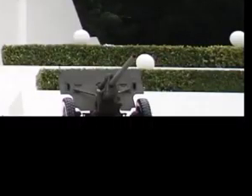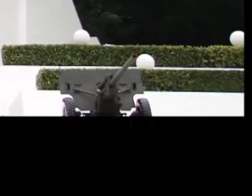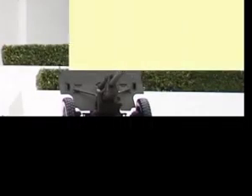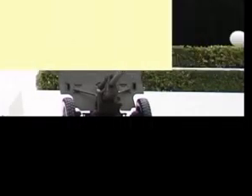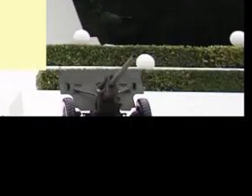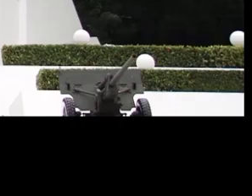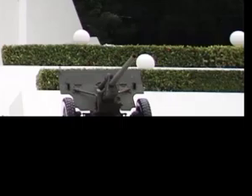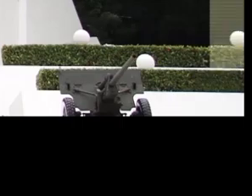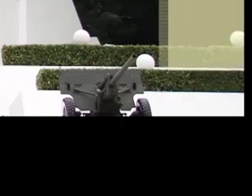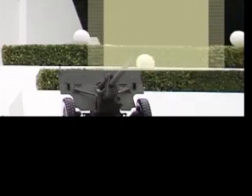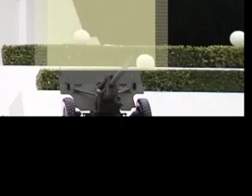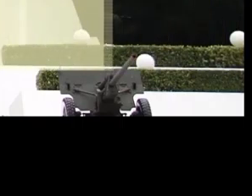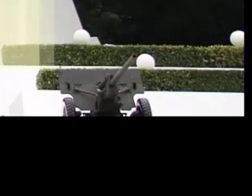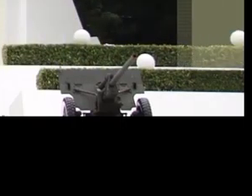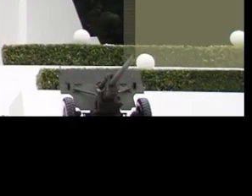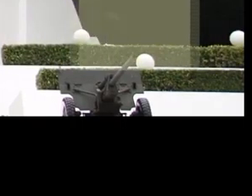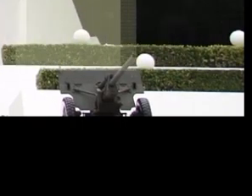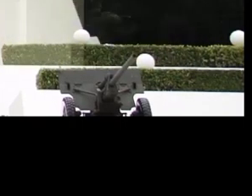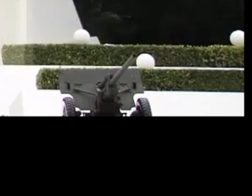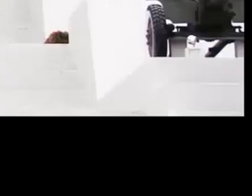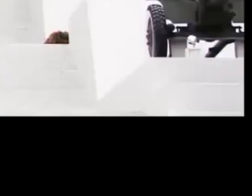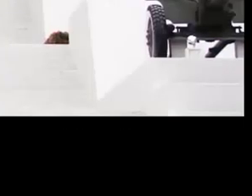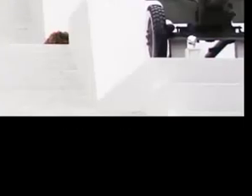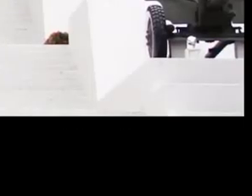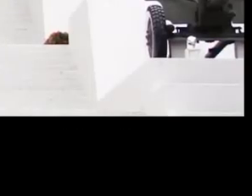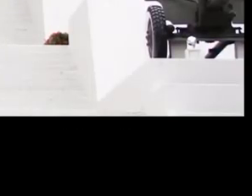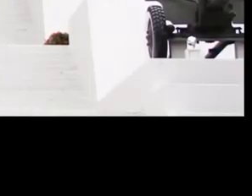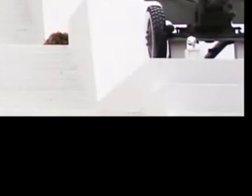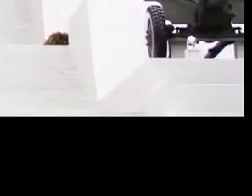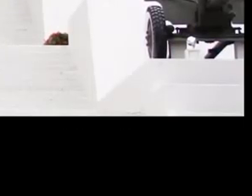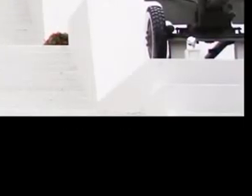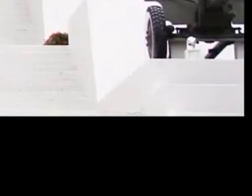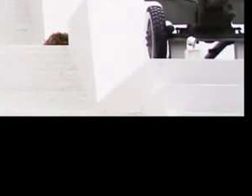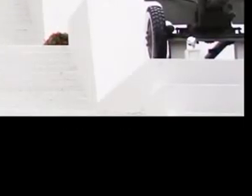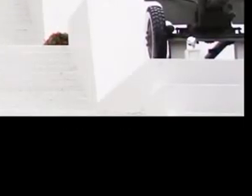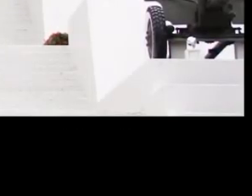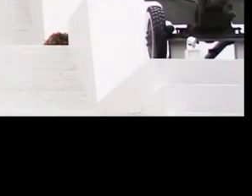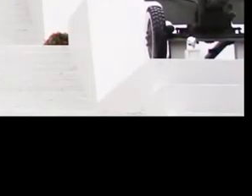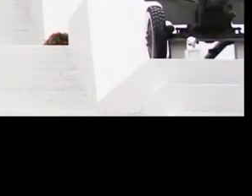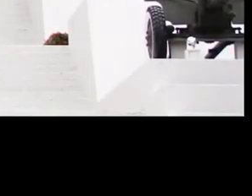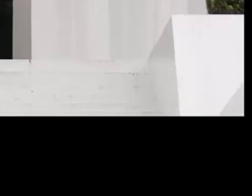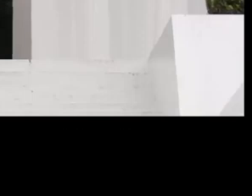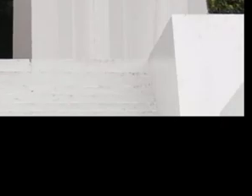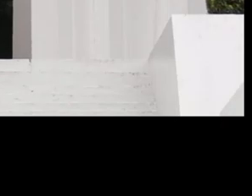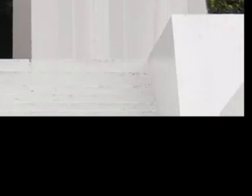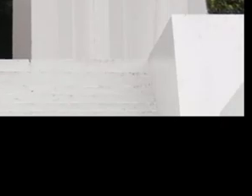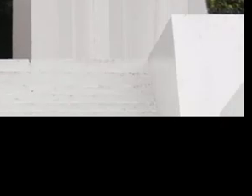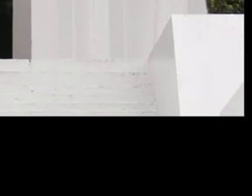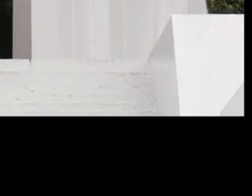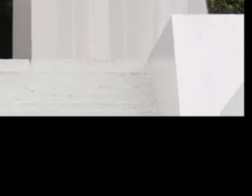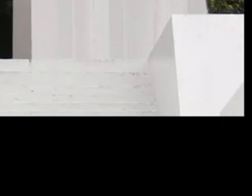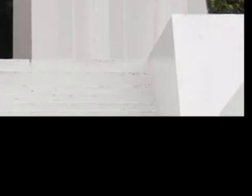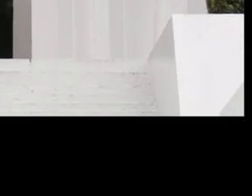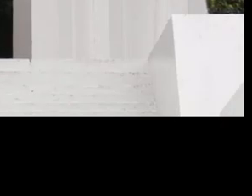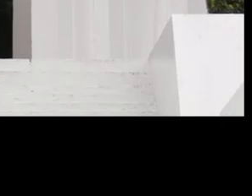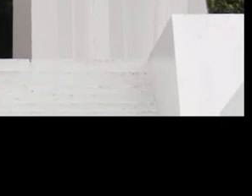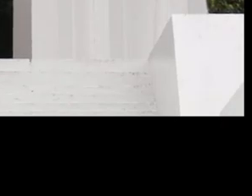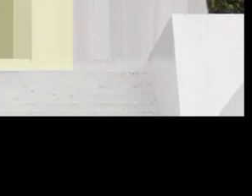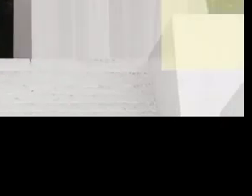mismo estamos conociendo también lo que ha ocurrido con el segundo Festival Gastronómico Internacional. No se lo pierda, ya volvemos.